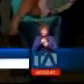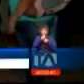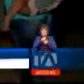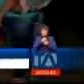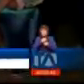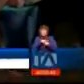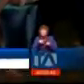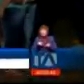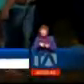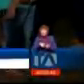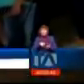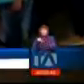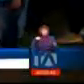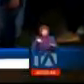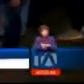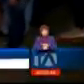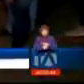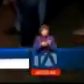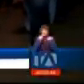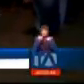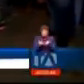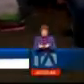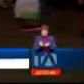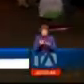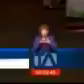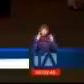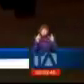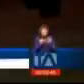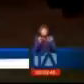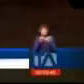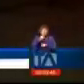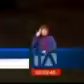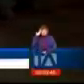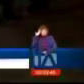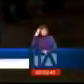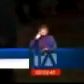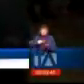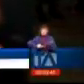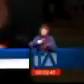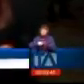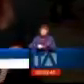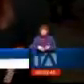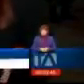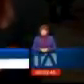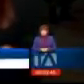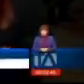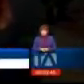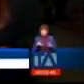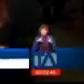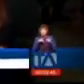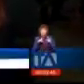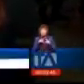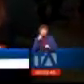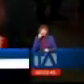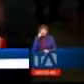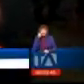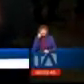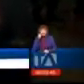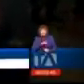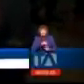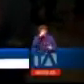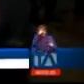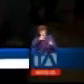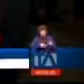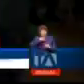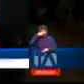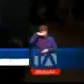han llegado aquí para obtener una versión oficial de lo que habría sucedido. De lo que se conoce, la víctima sería alias